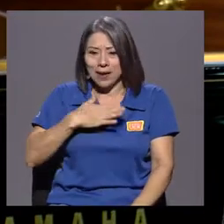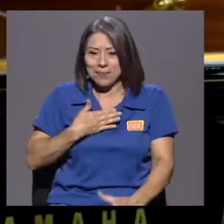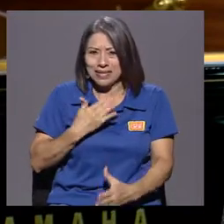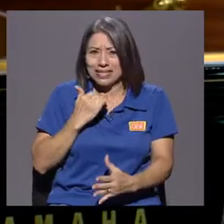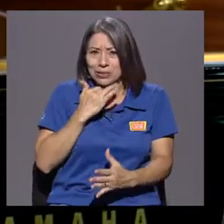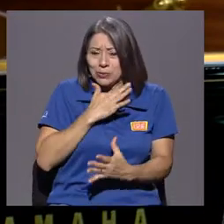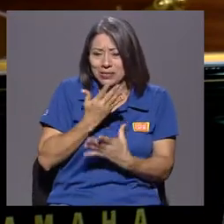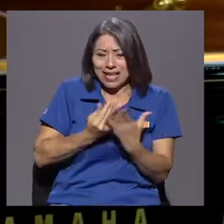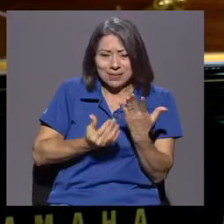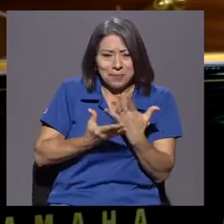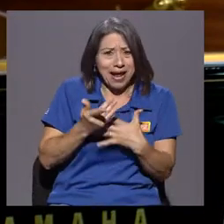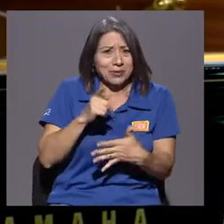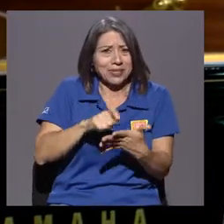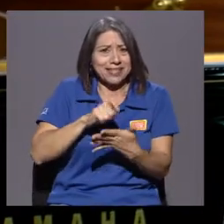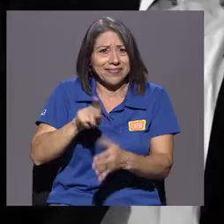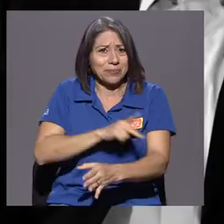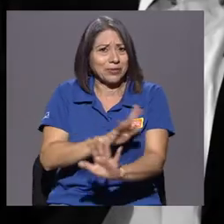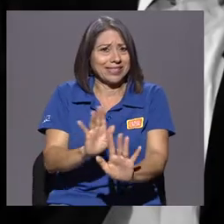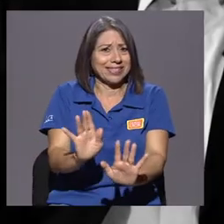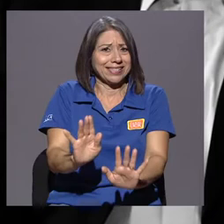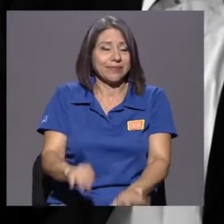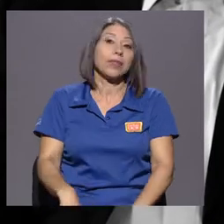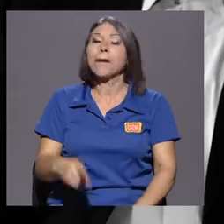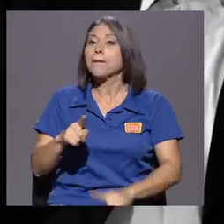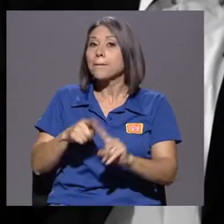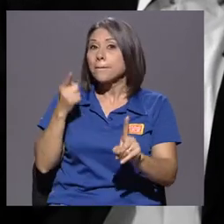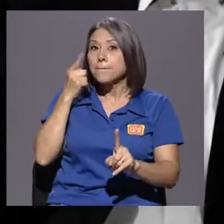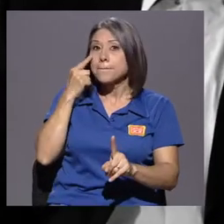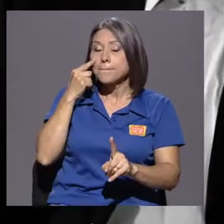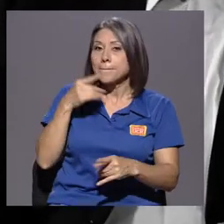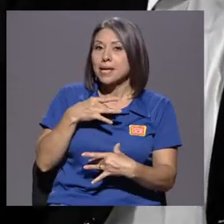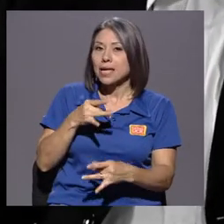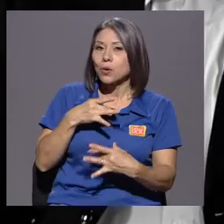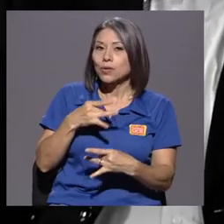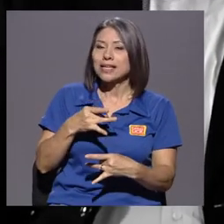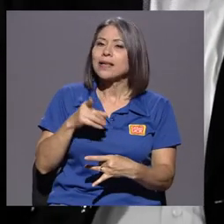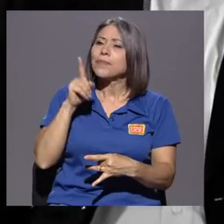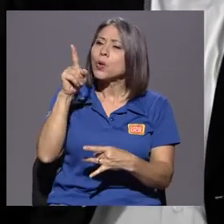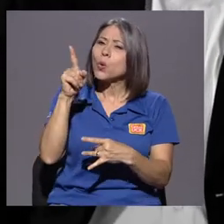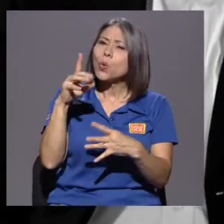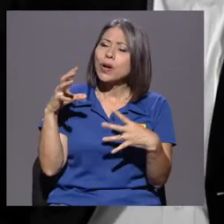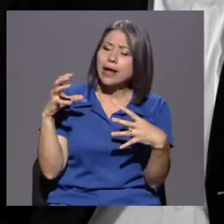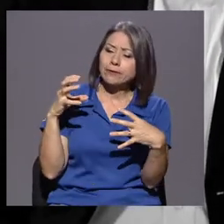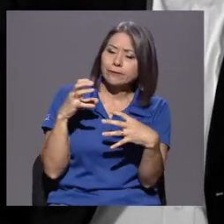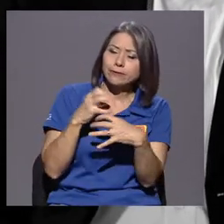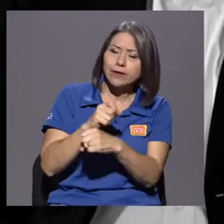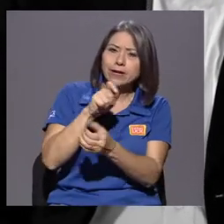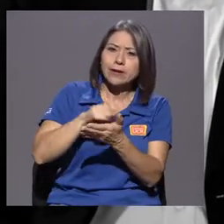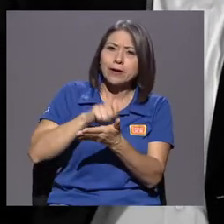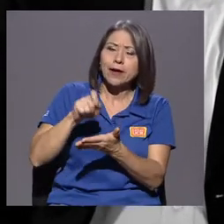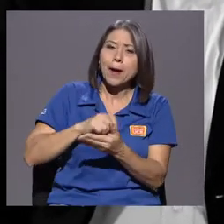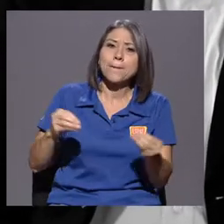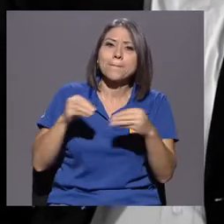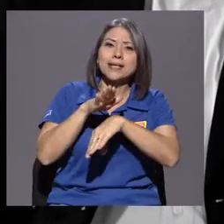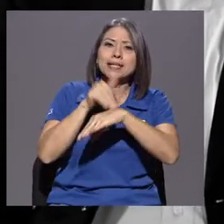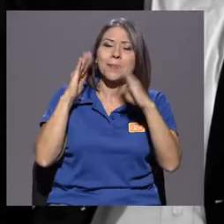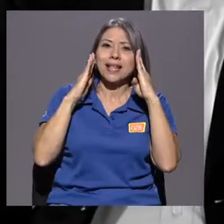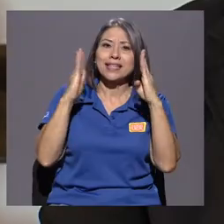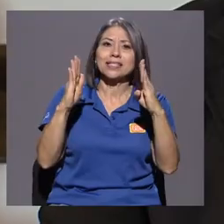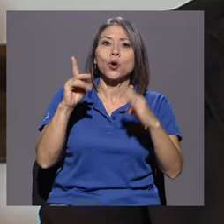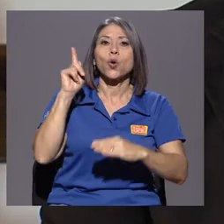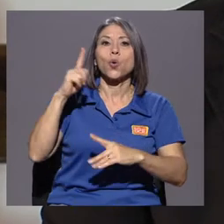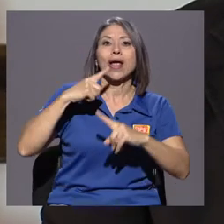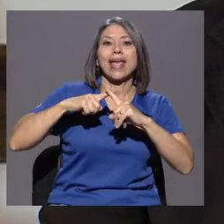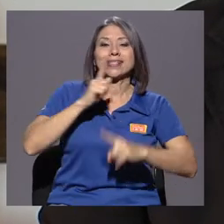qué curioso que usted es una de las compilaciones que más le llama la atención es la de un ex presidente francés que casualmente